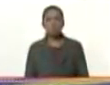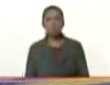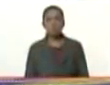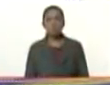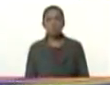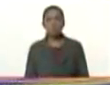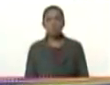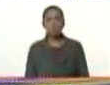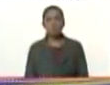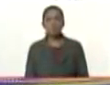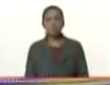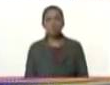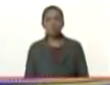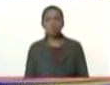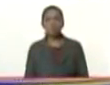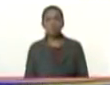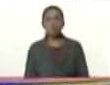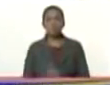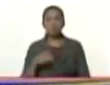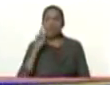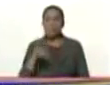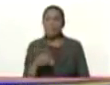También.